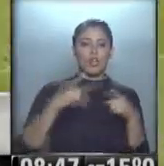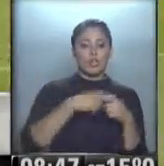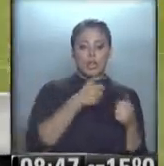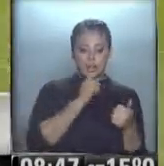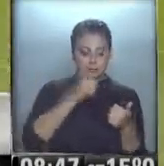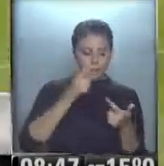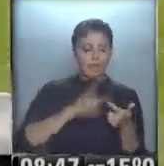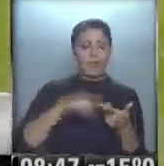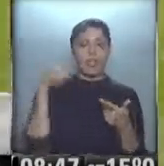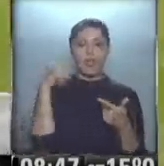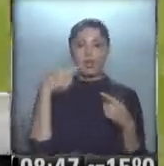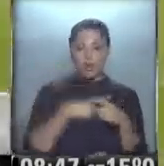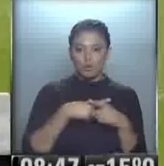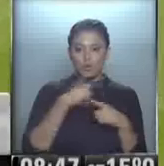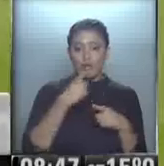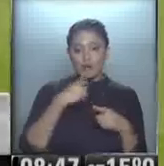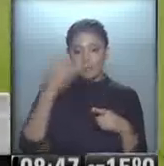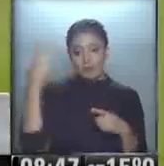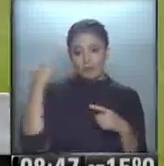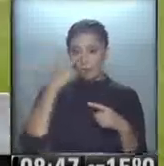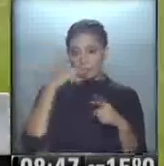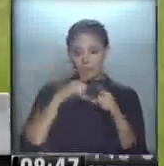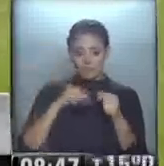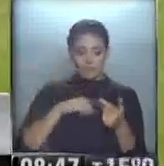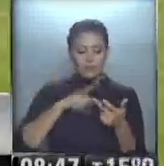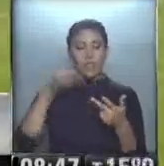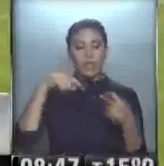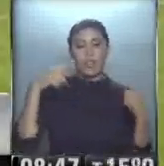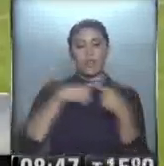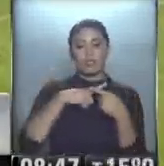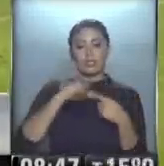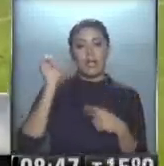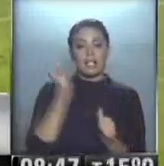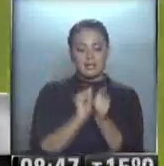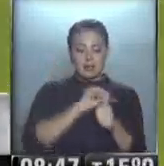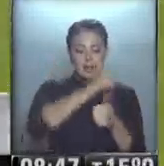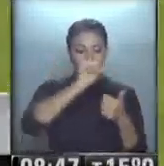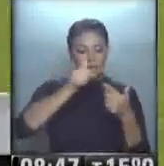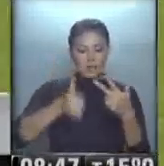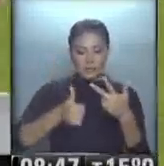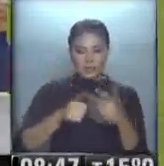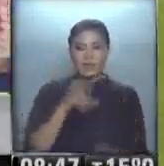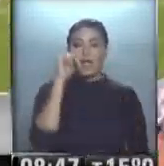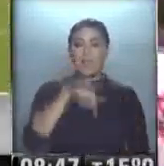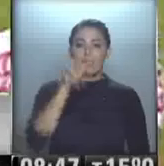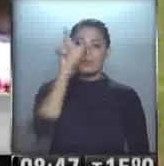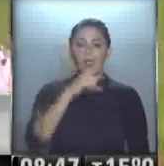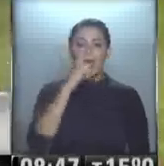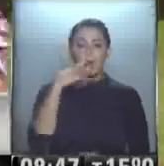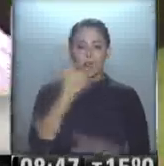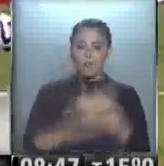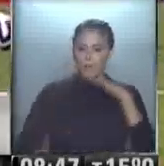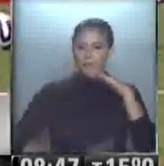Kilmes, a River la fecha pasada y ahora a Central. Este iba a ser el jugador del